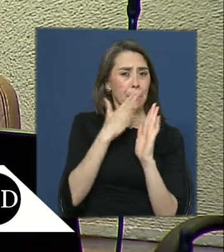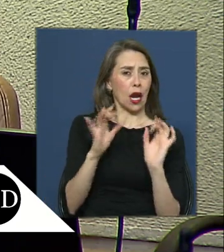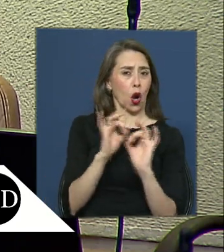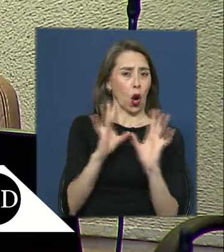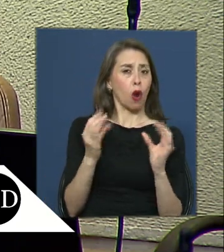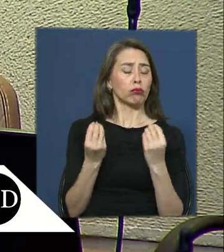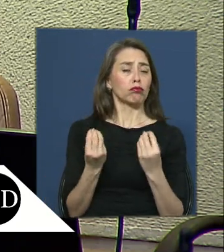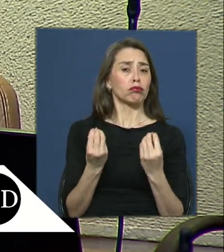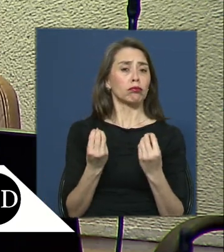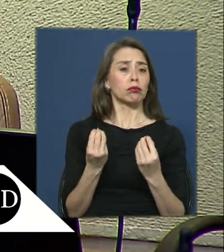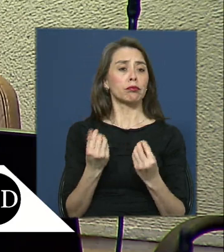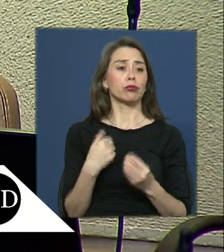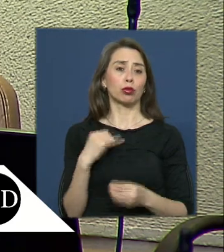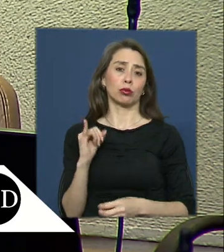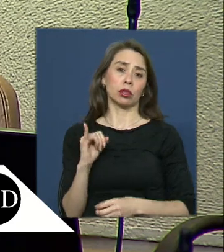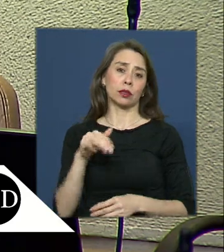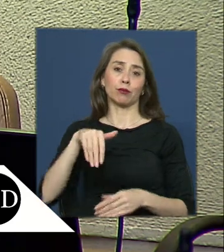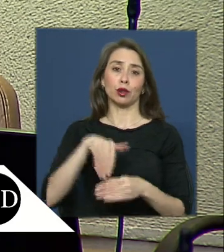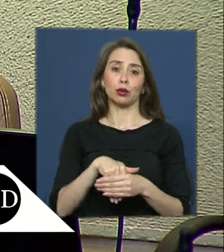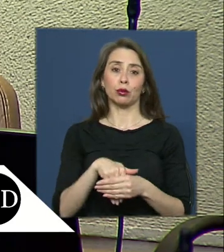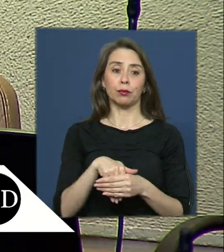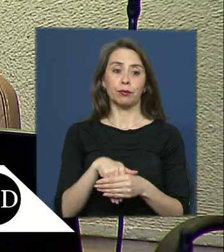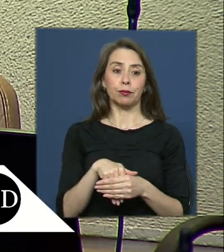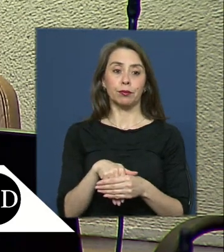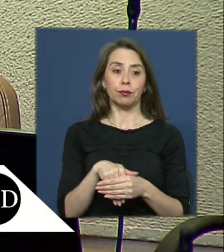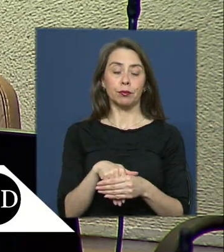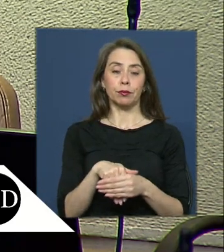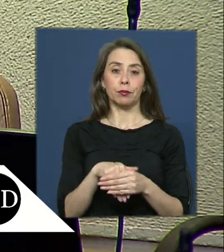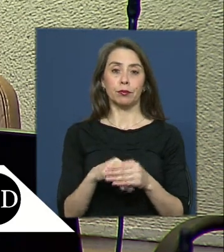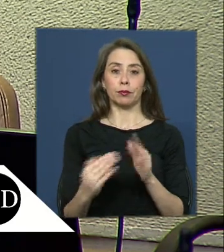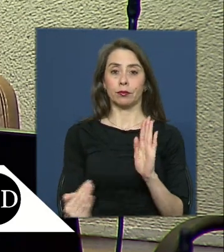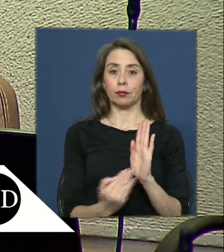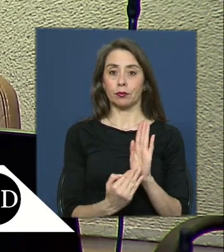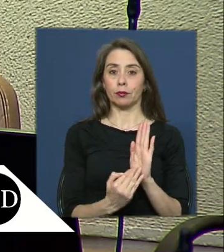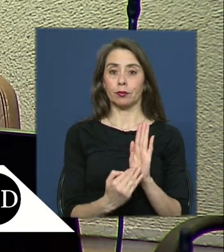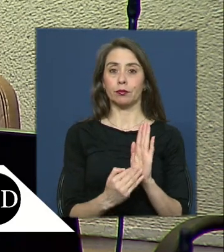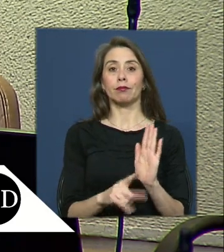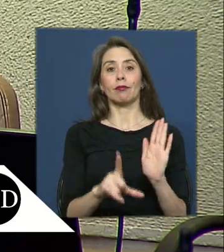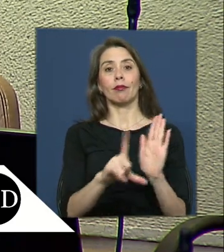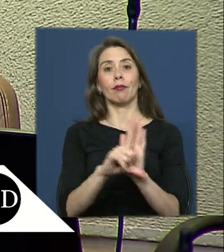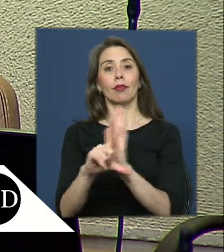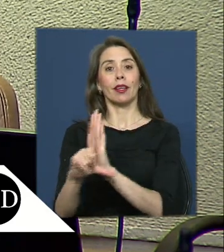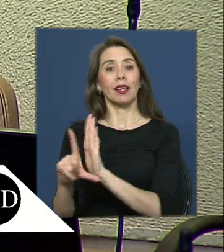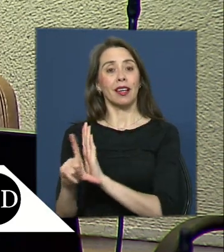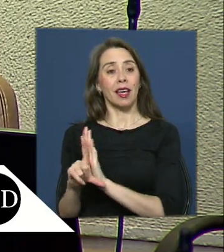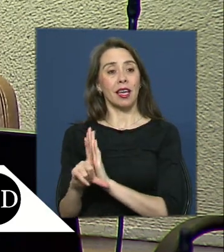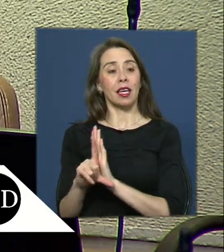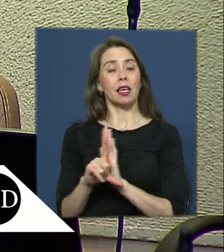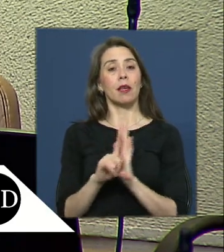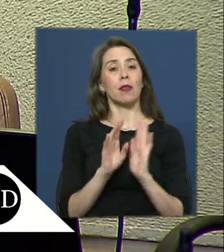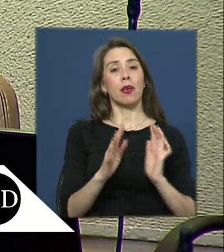supuesto, yo voy a concurrir a aprobar, porque las leyes tienen que irse